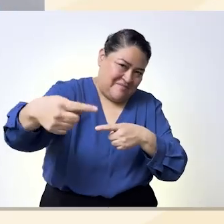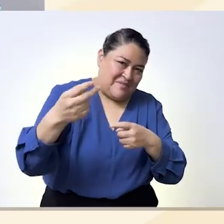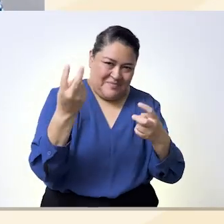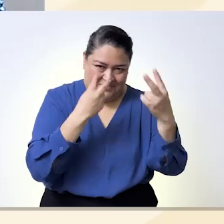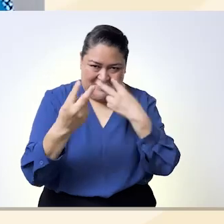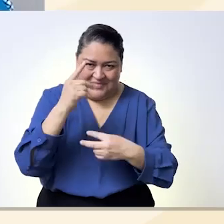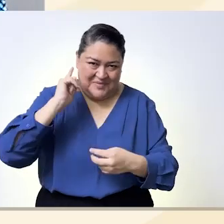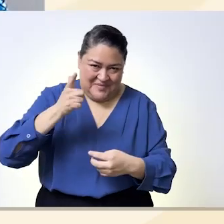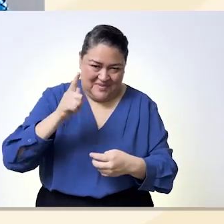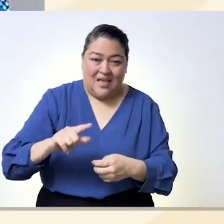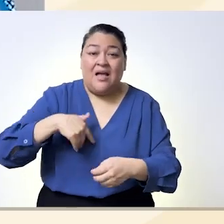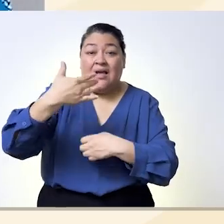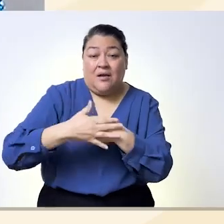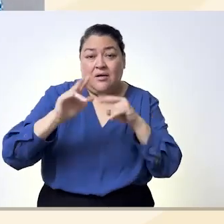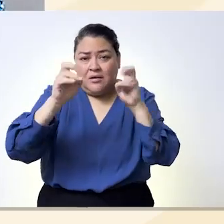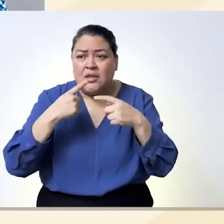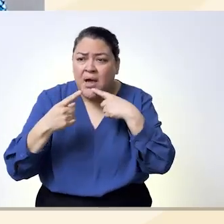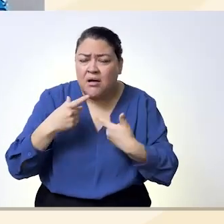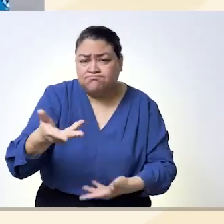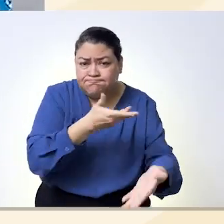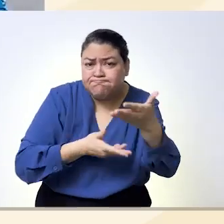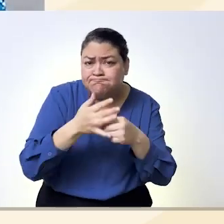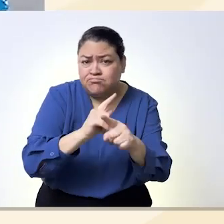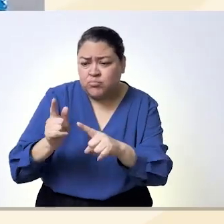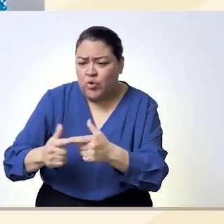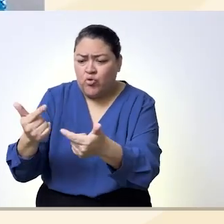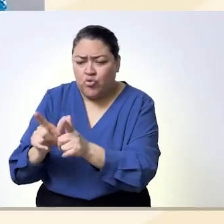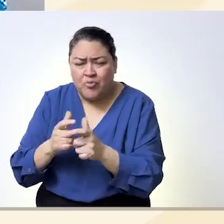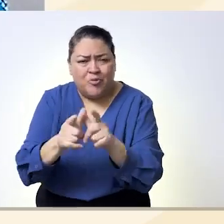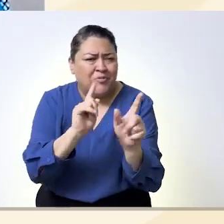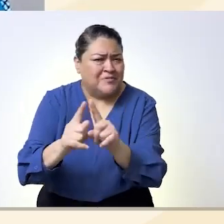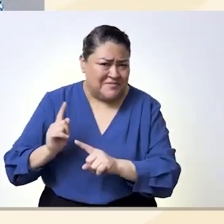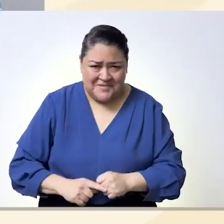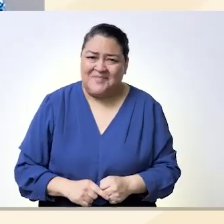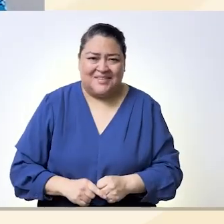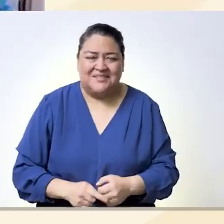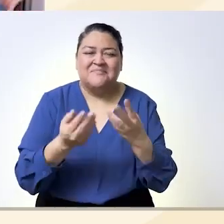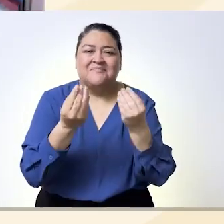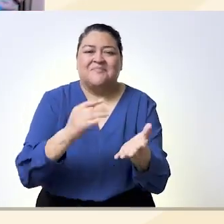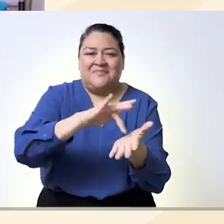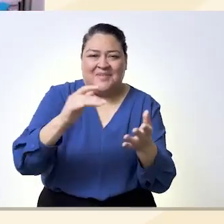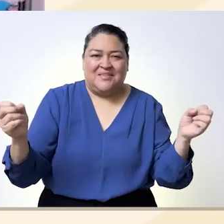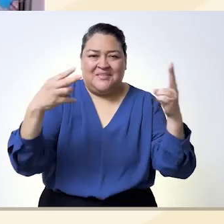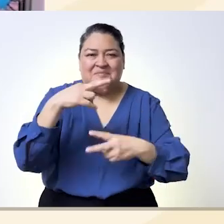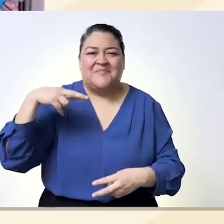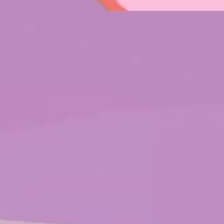muy interesantes de otros grupos históricamente discriminados. Muchas gracias y hasta pronto. Bye bye.